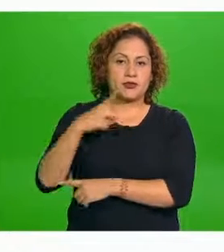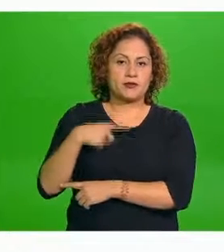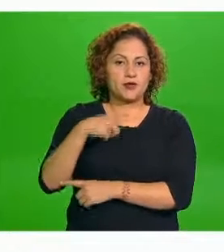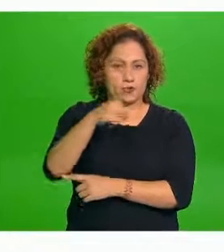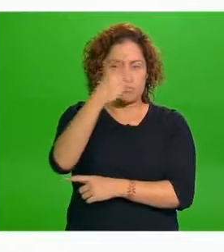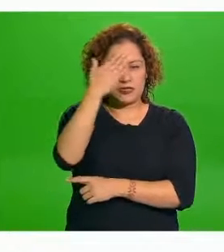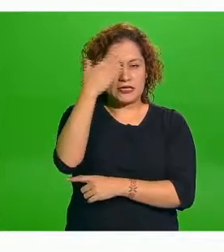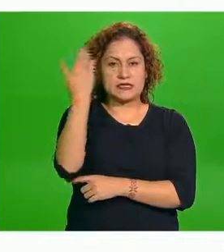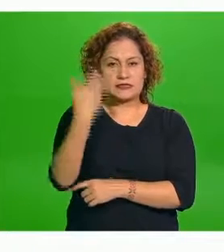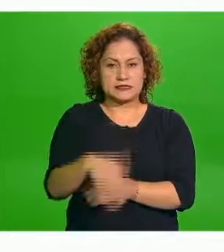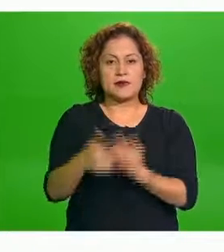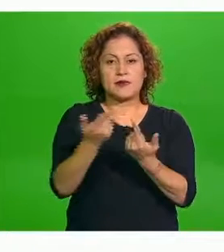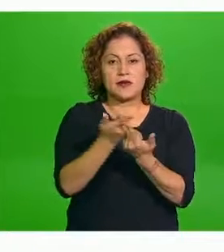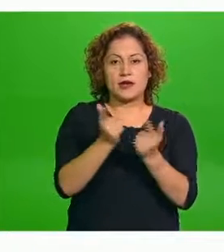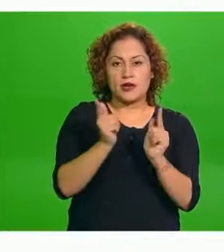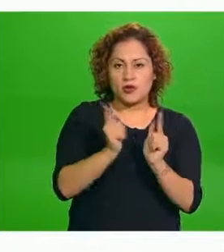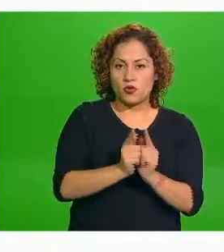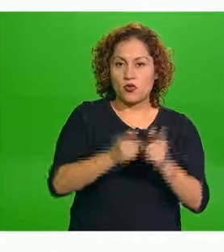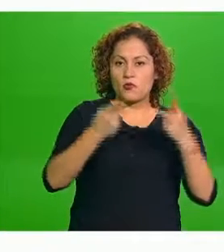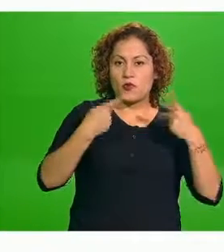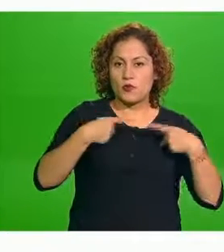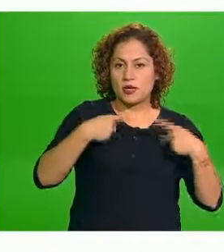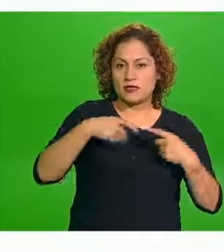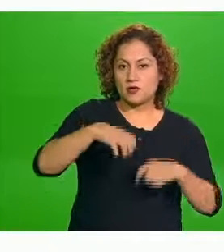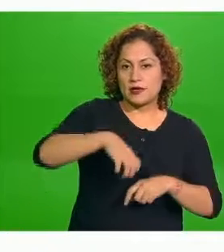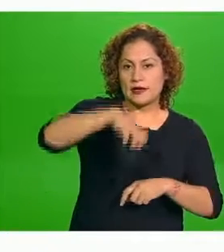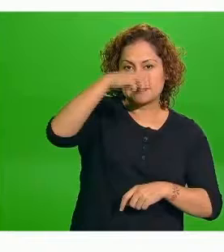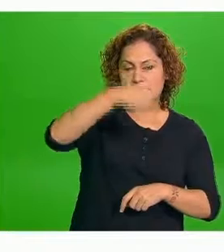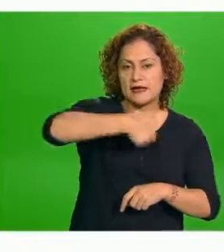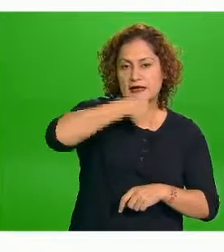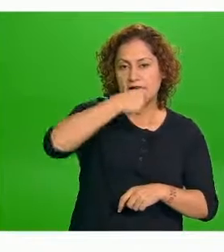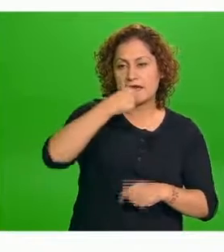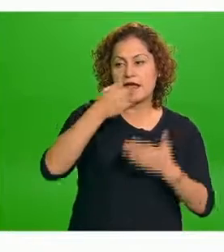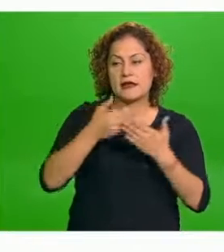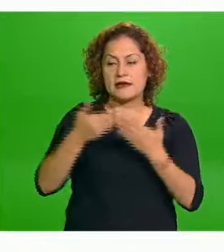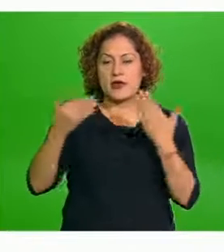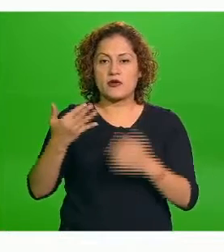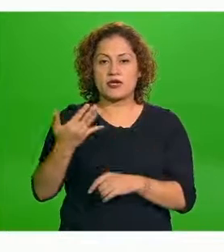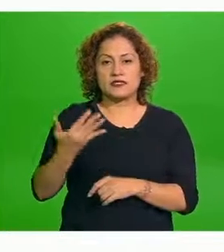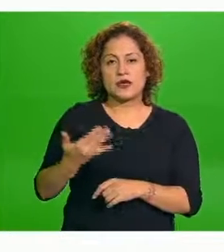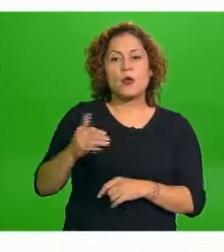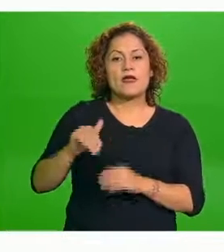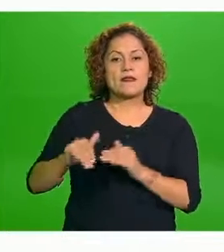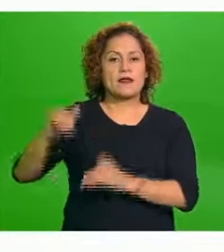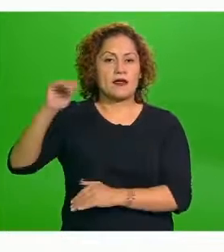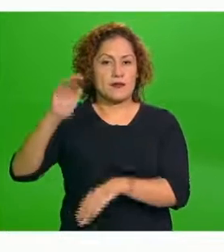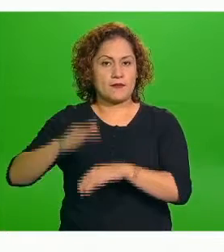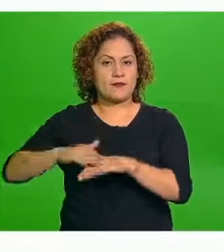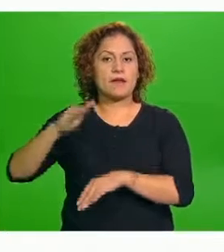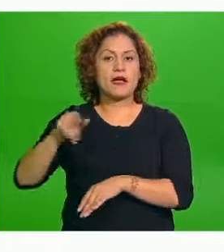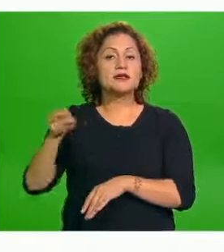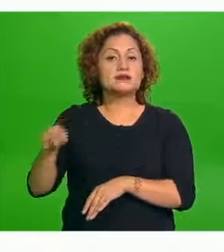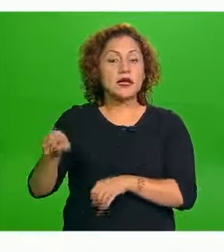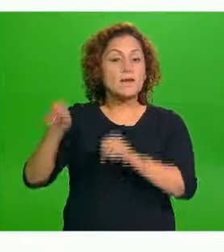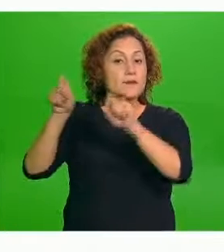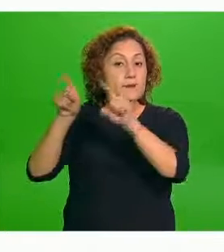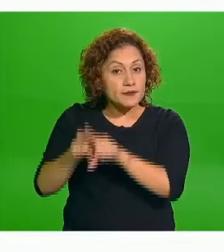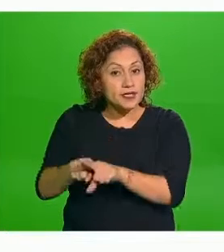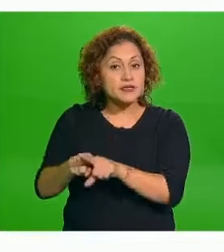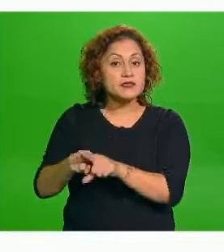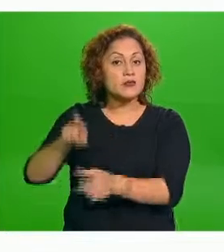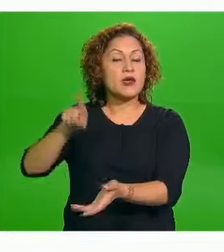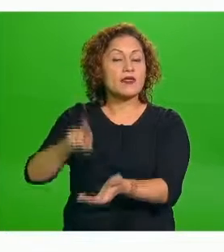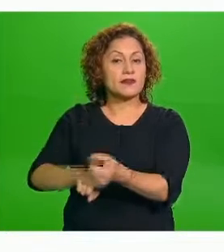grupos, tanto como lo fue en los 60 y más y ahora en los 50 y más, se encuentra también concentrada una gran parte